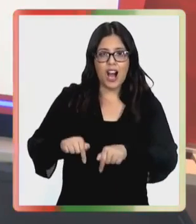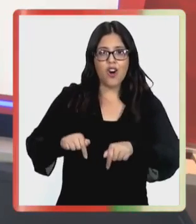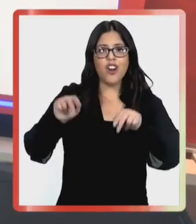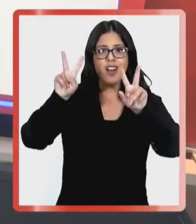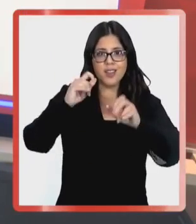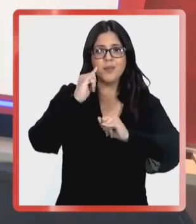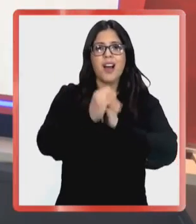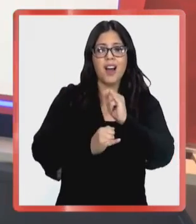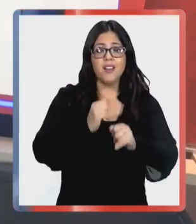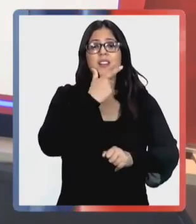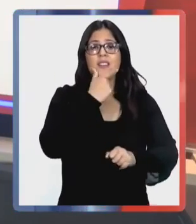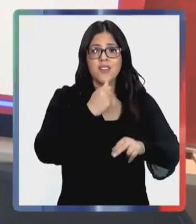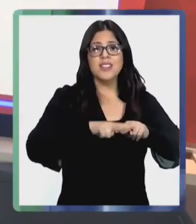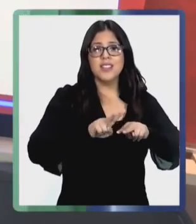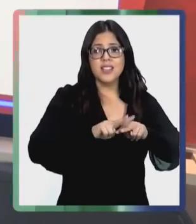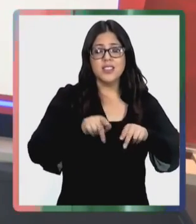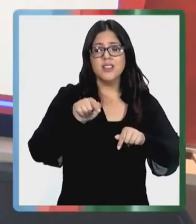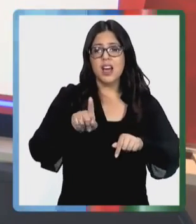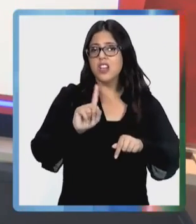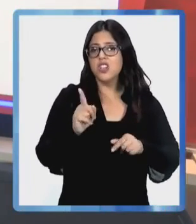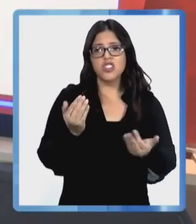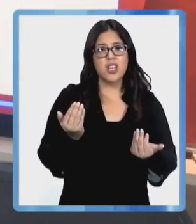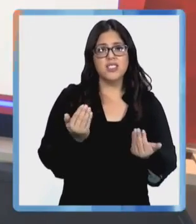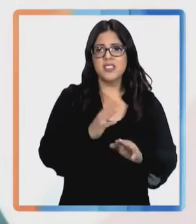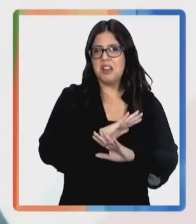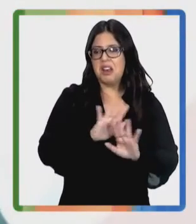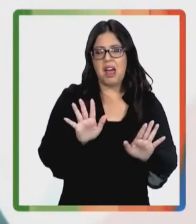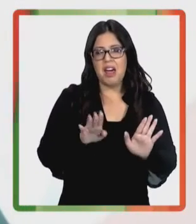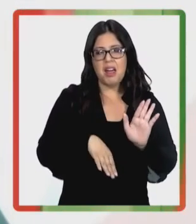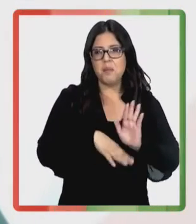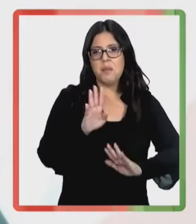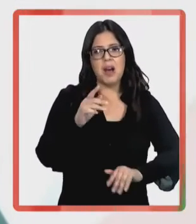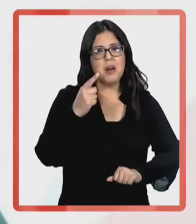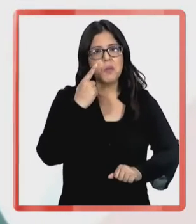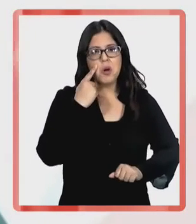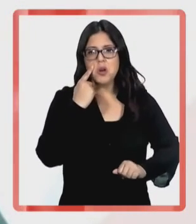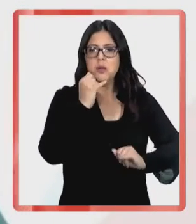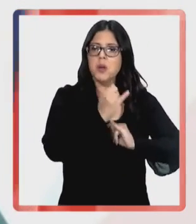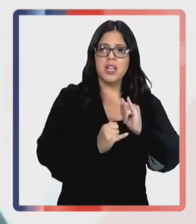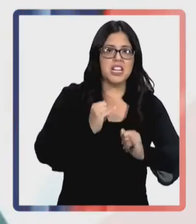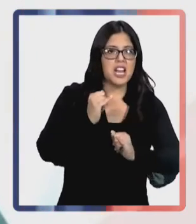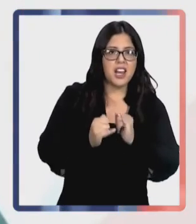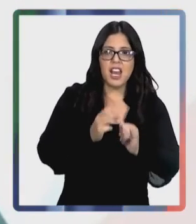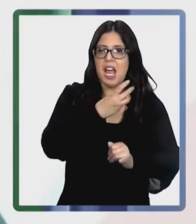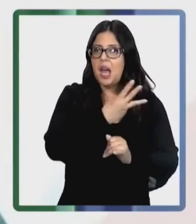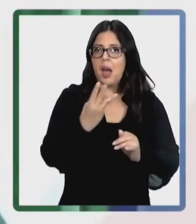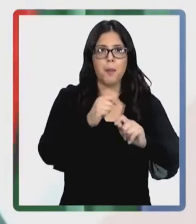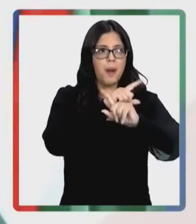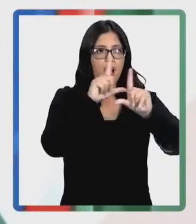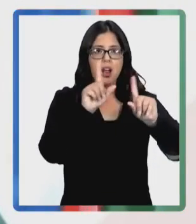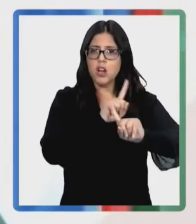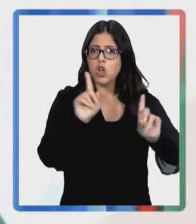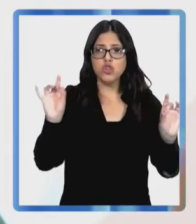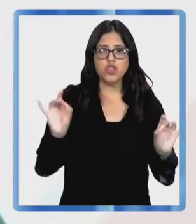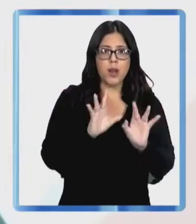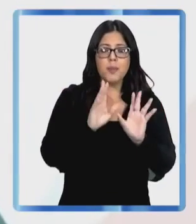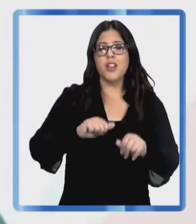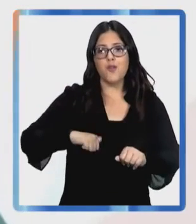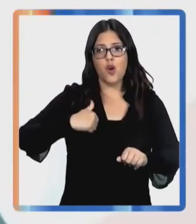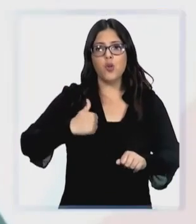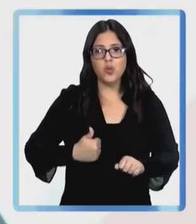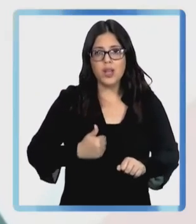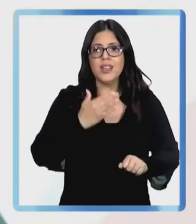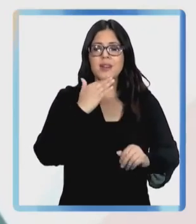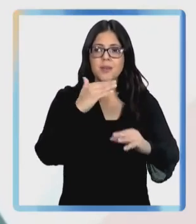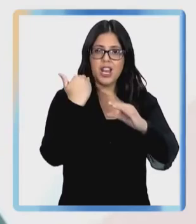virtual. Es muy fácil de hacer, no se requiere ni mucho conocimiento de internet, ni de plataformas, solo la voluntad y el